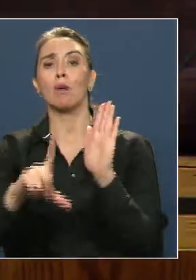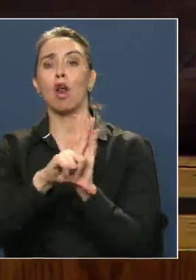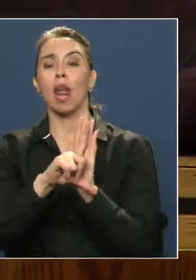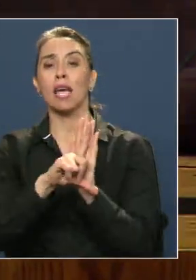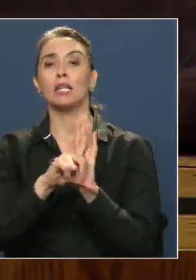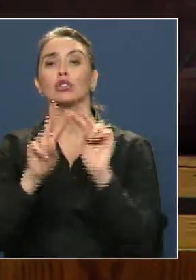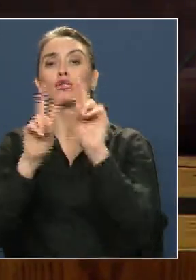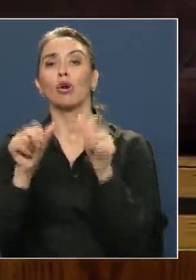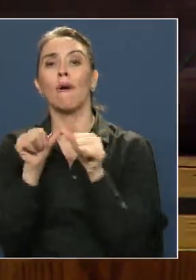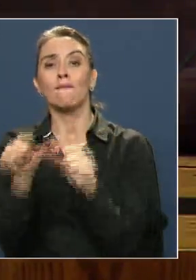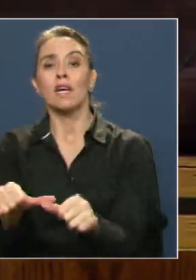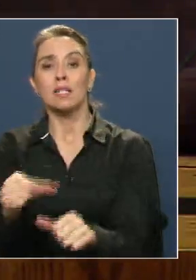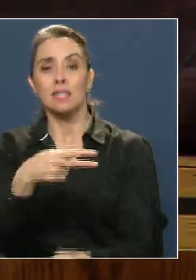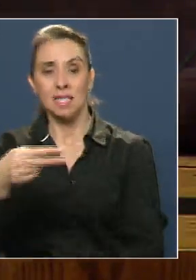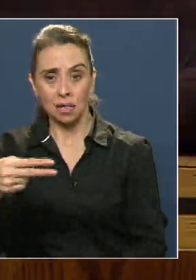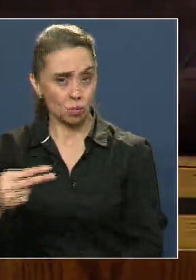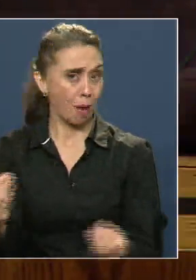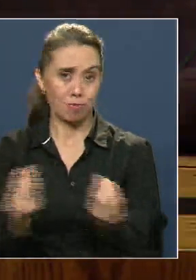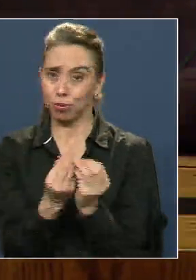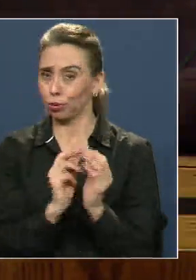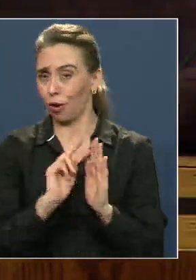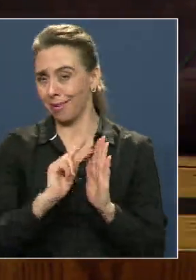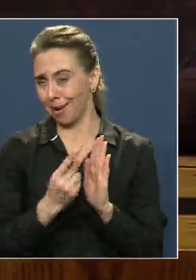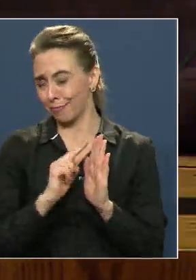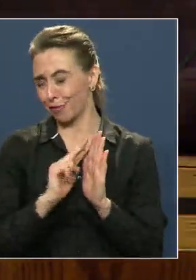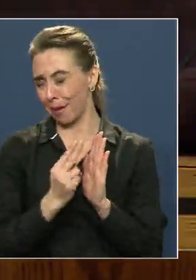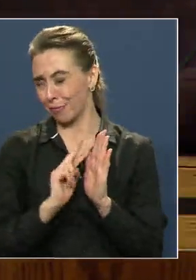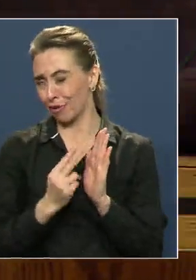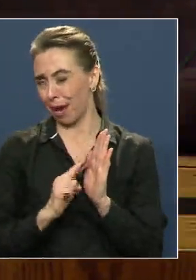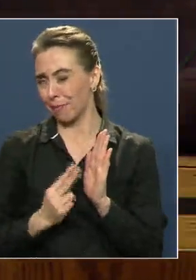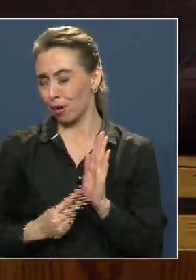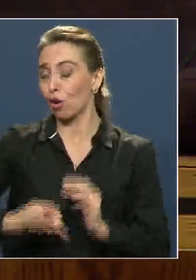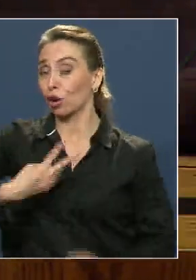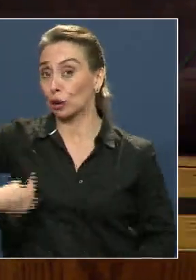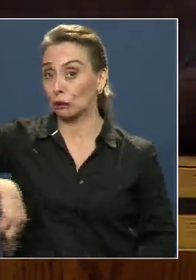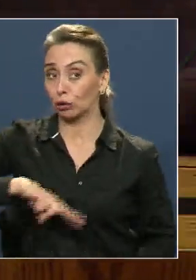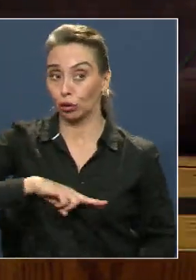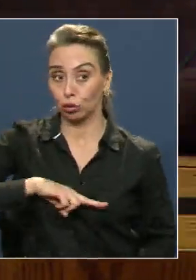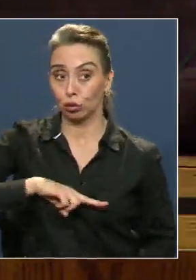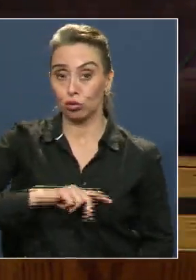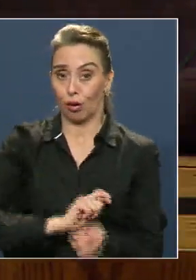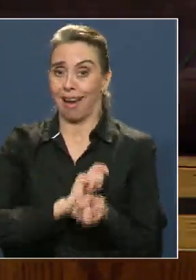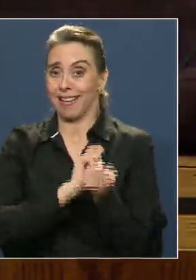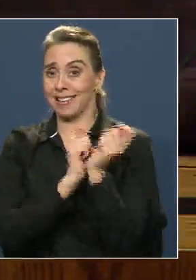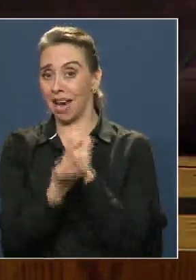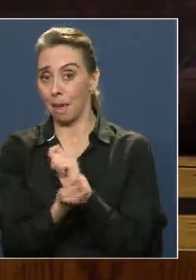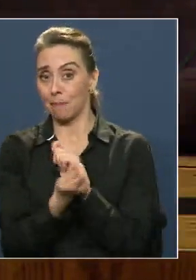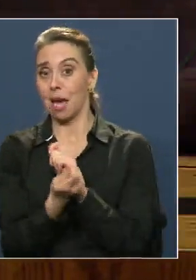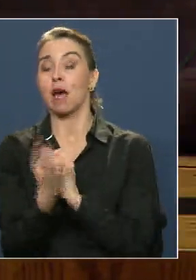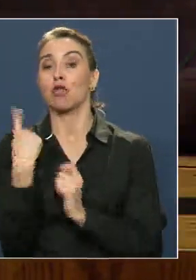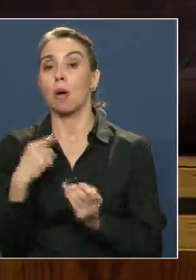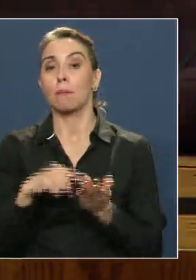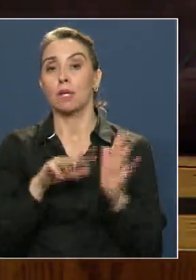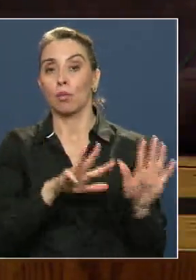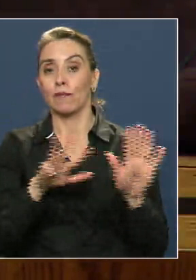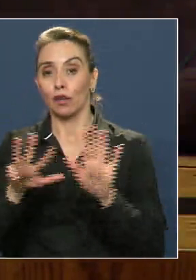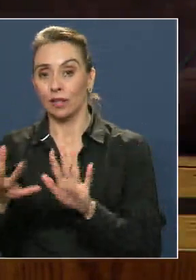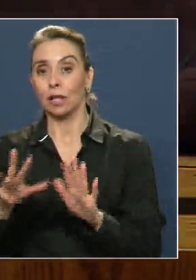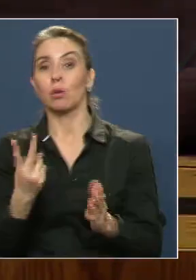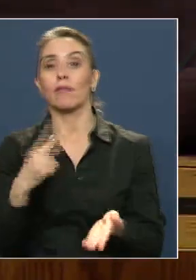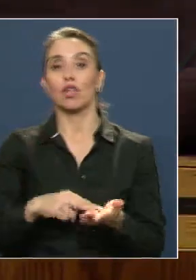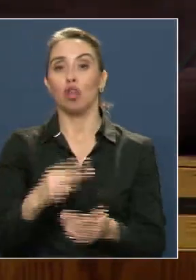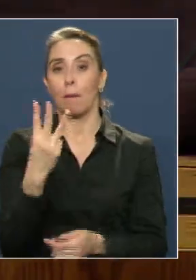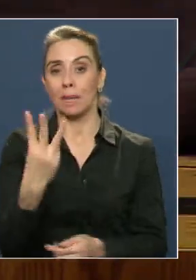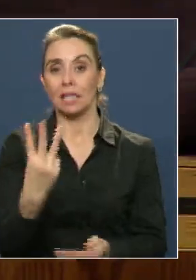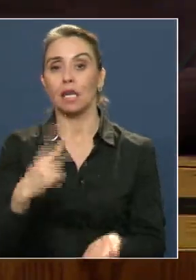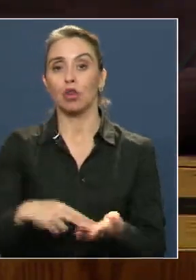delitos sexuales. Muchísima. Nosotros hemos tenido cambios el año 99, el año 2003,